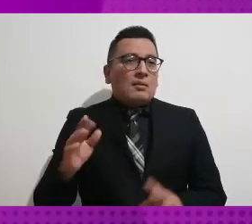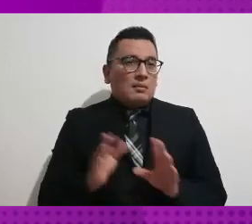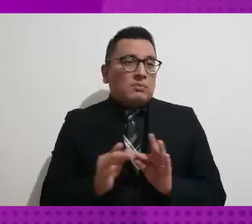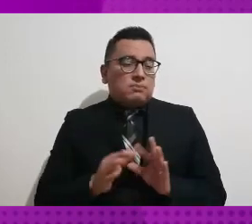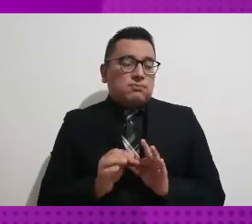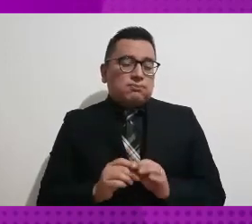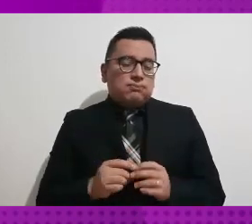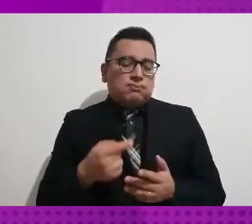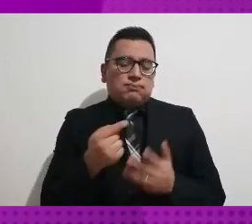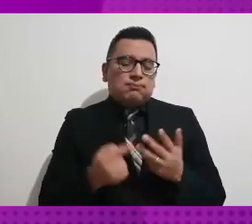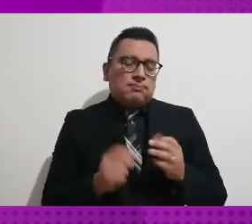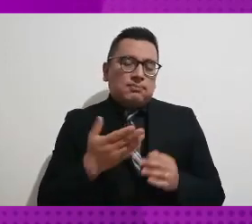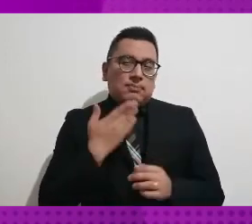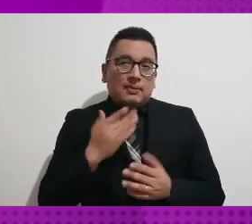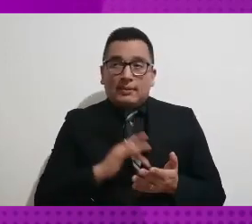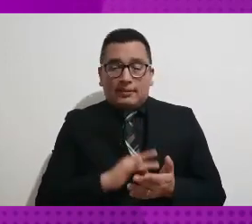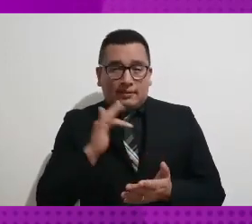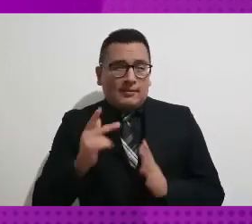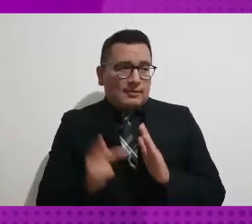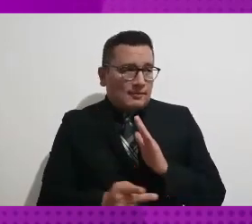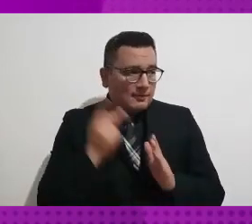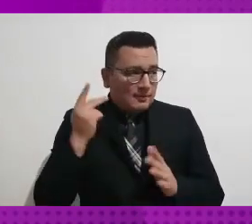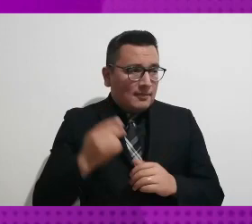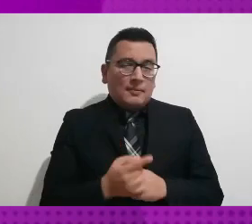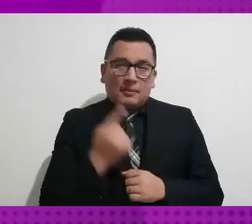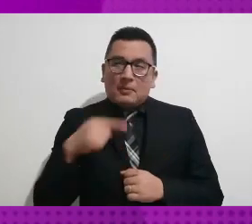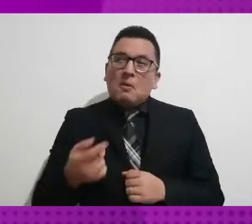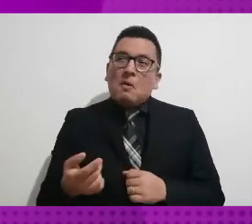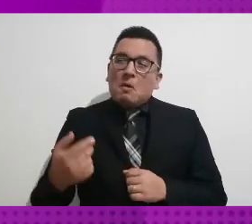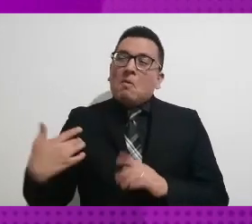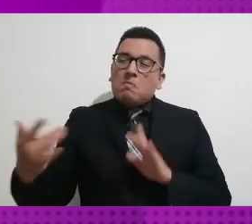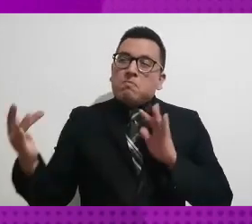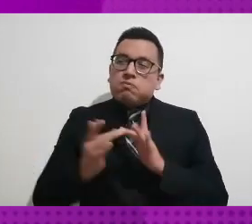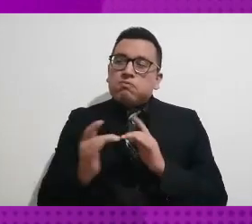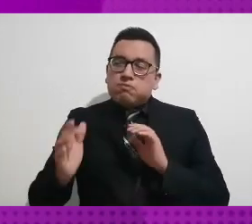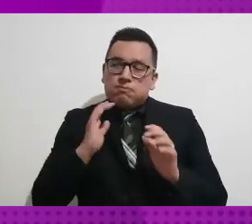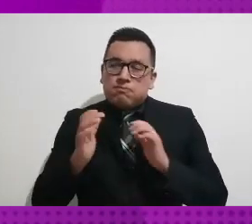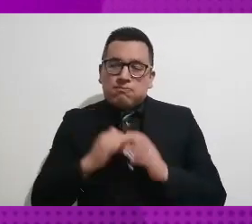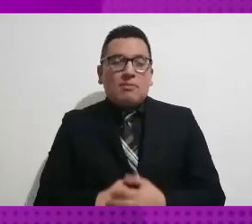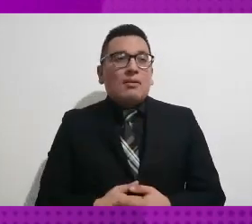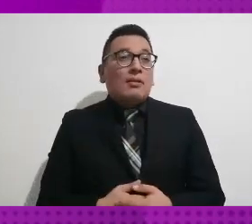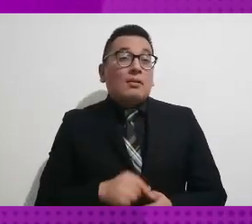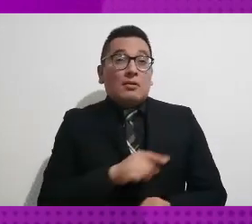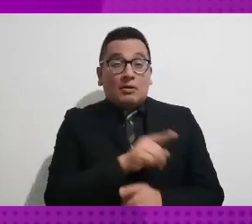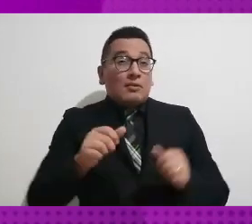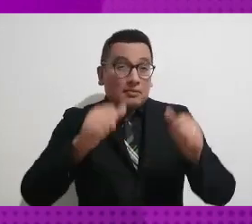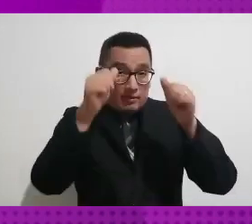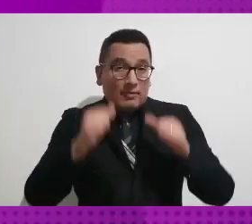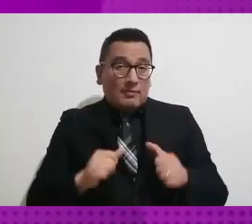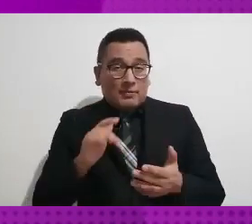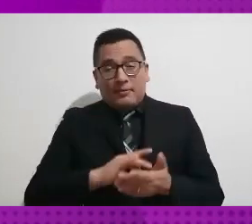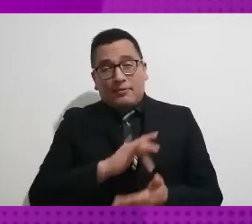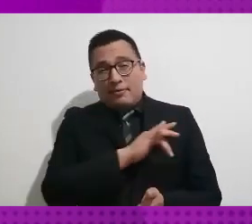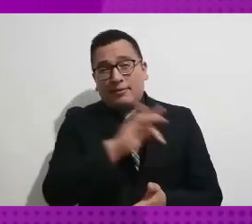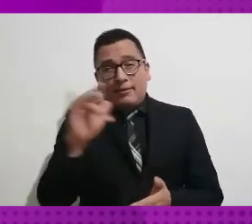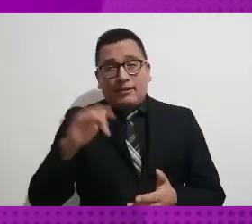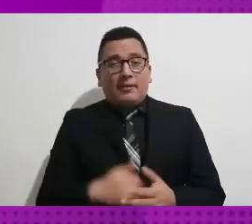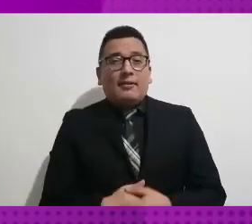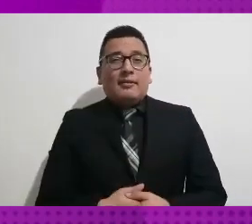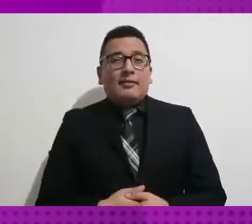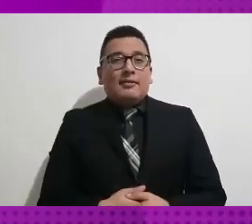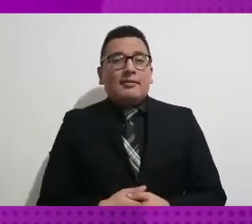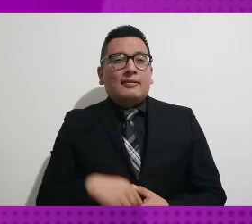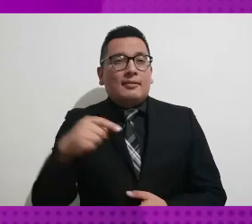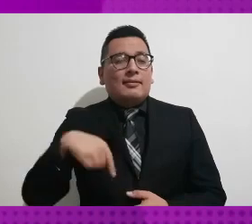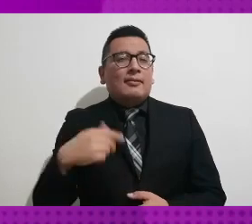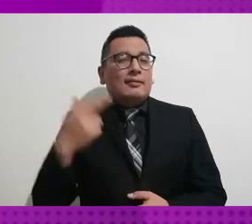hay que seguir impulsando y pues le agradezco nuevamente haber aceptado esta invitación y a todos los que nos ven, nos escuchan, muchas gracias, este fue